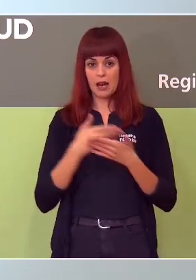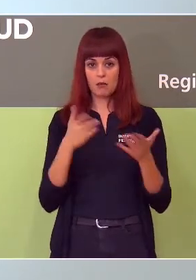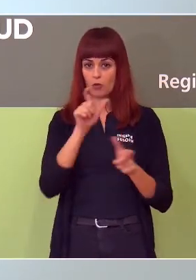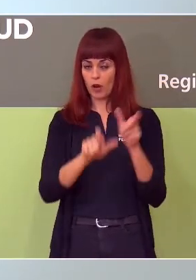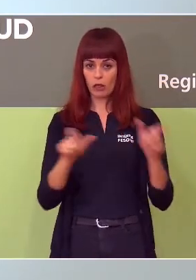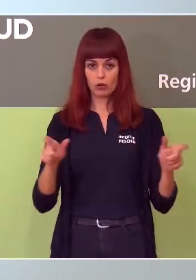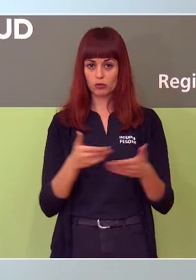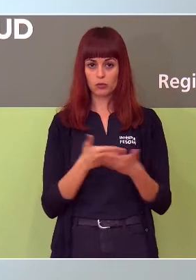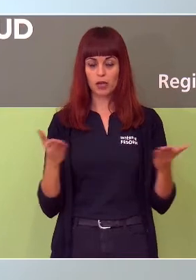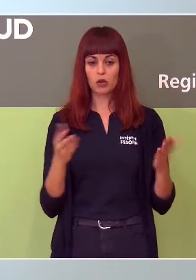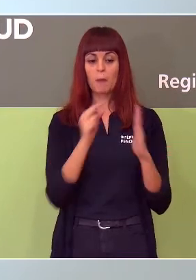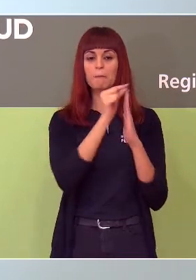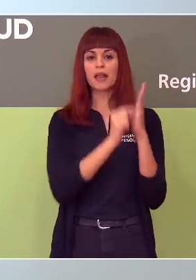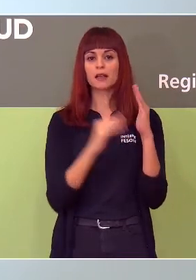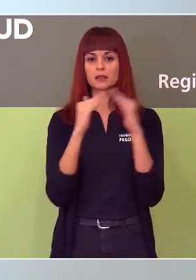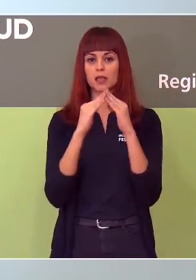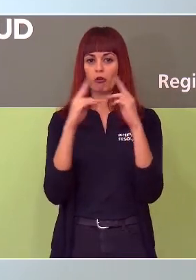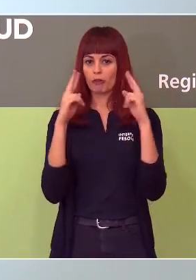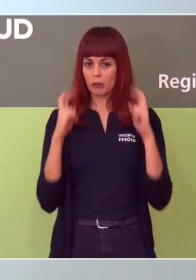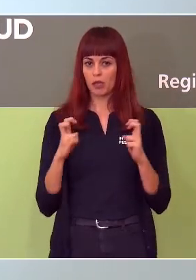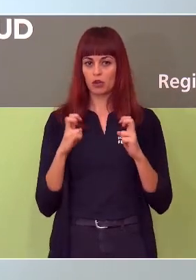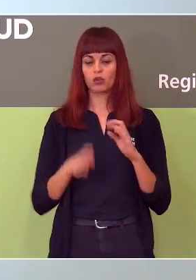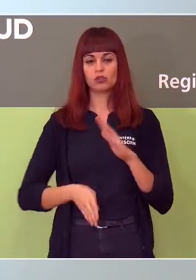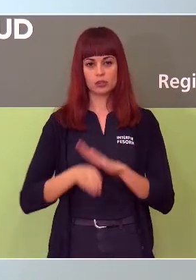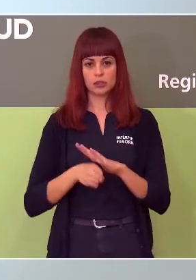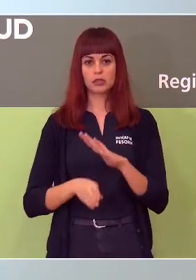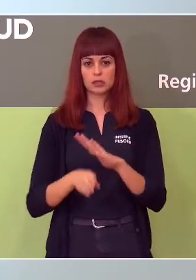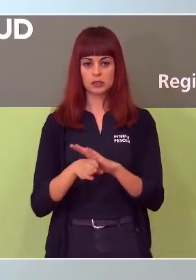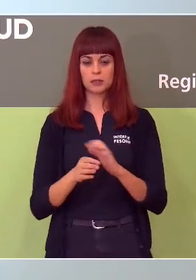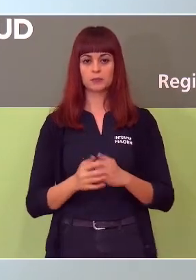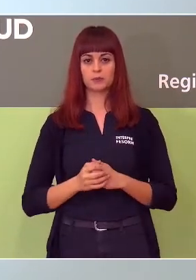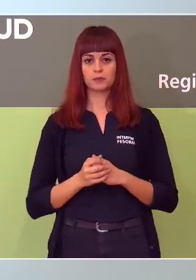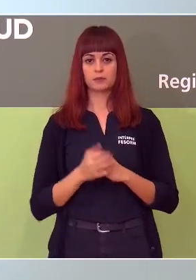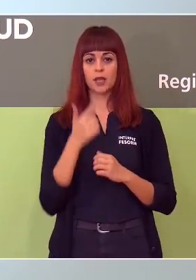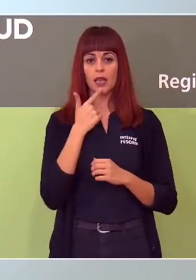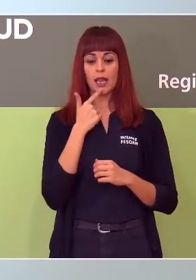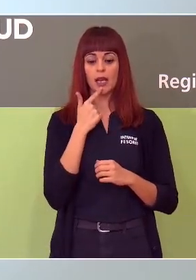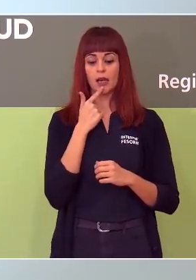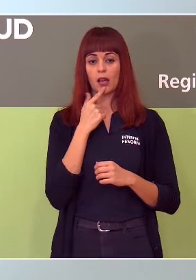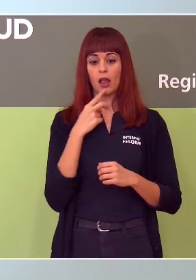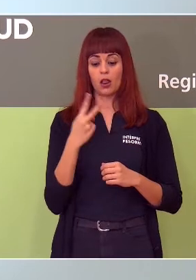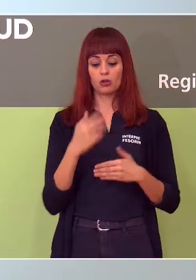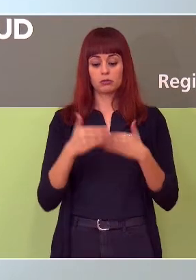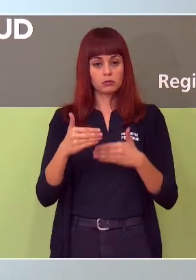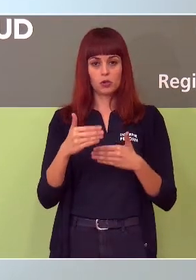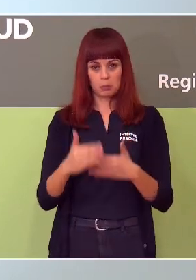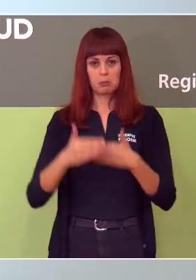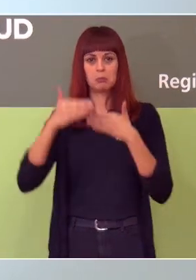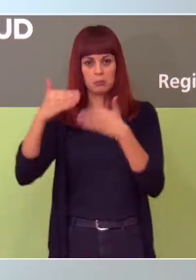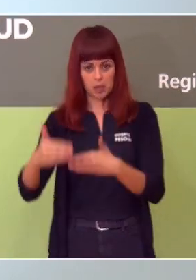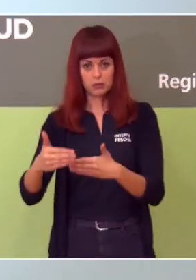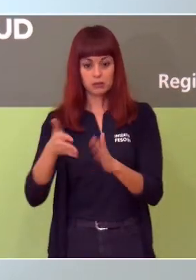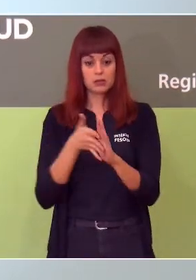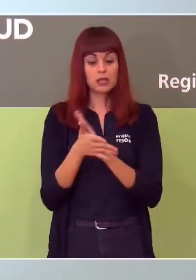población la medida de confinamiento. En estos momentos, donde ya se anuncia una tercera prórroga del estado de alarma, sin duda la